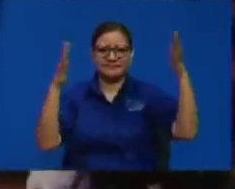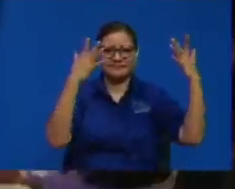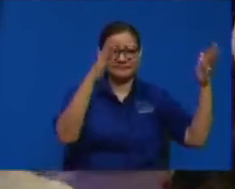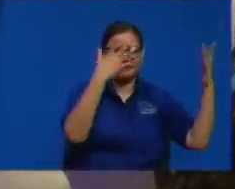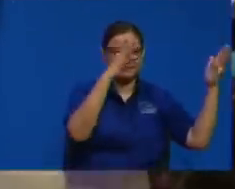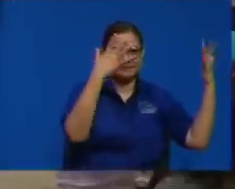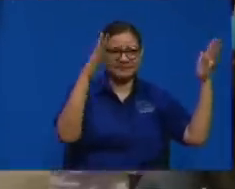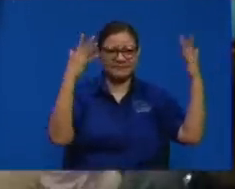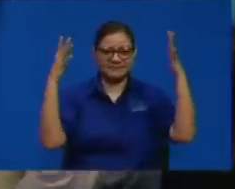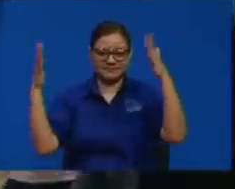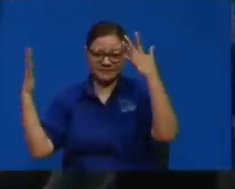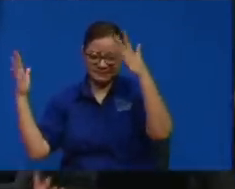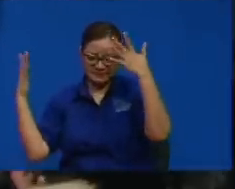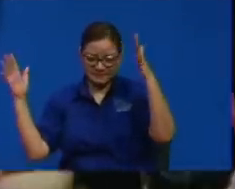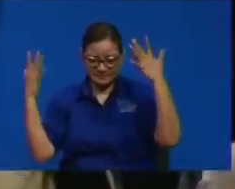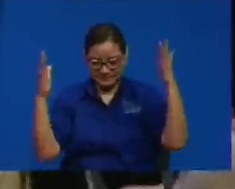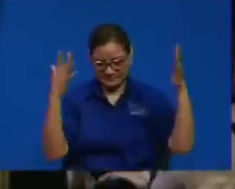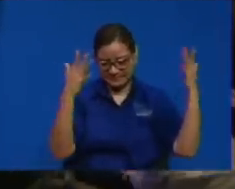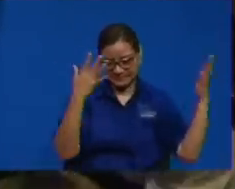Israel.